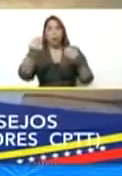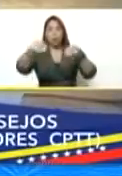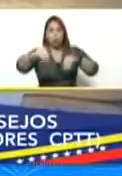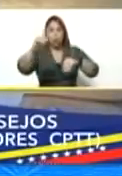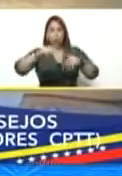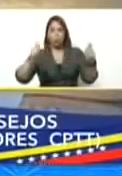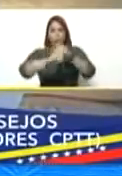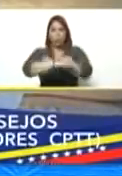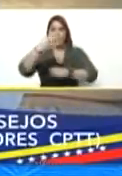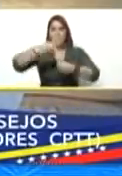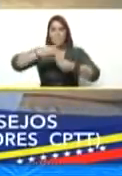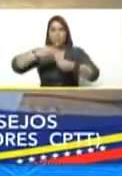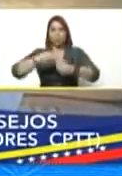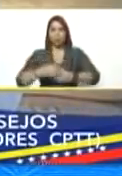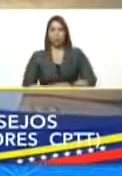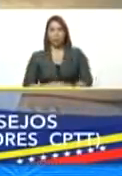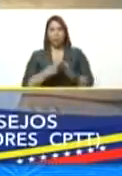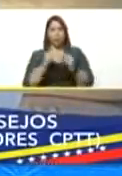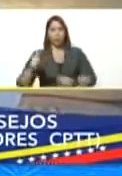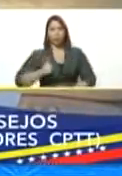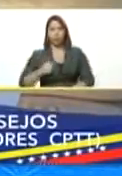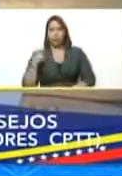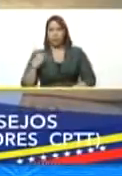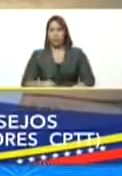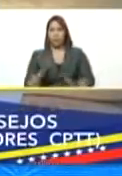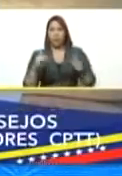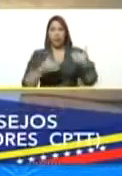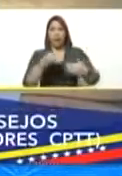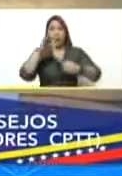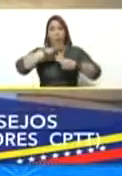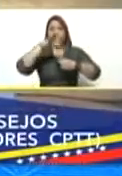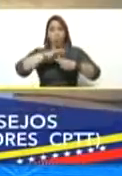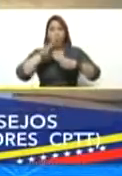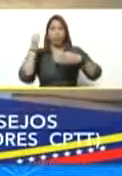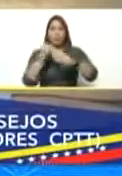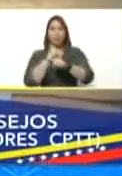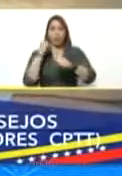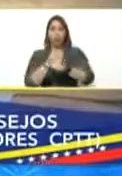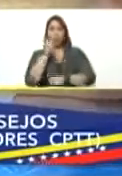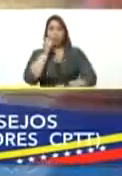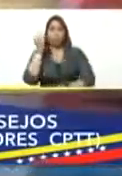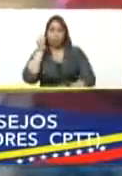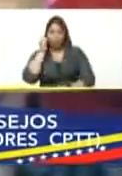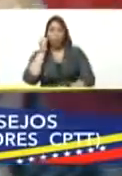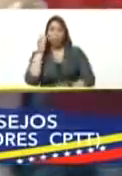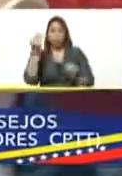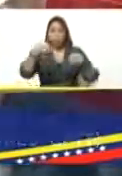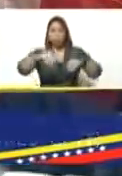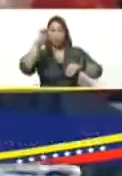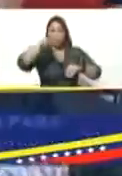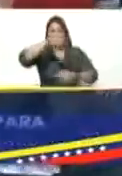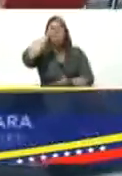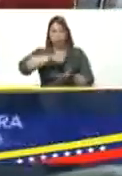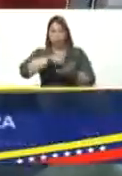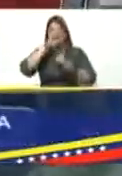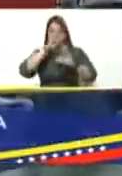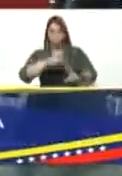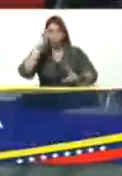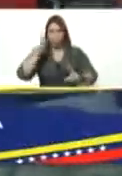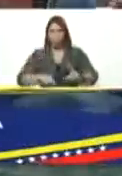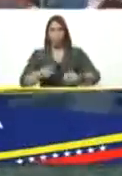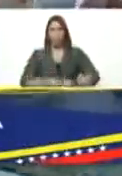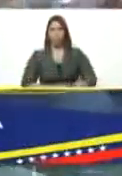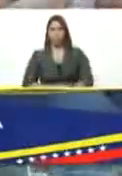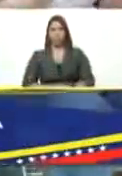convertir al petro todo lo que tenemos en las cajas de ahorro los trabajadores. Claro que estoy de acuerdo. cúmplase,